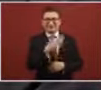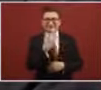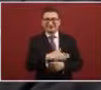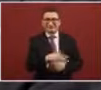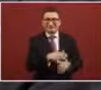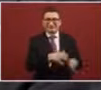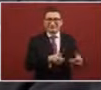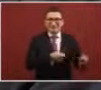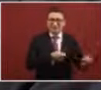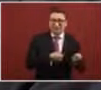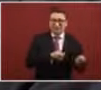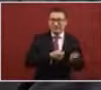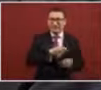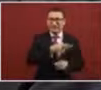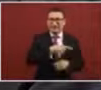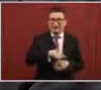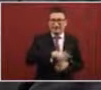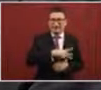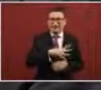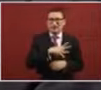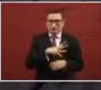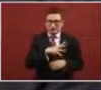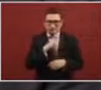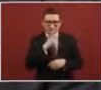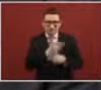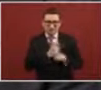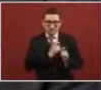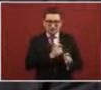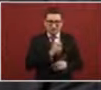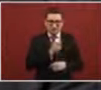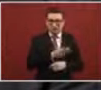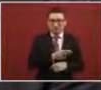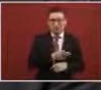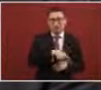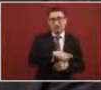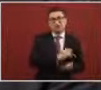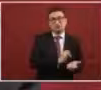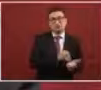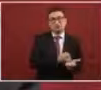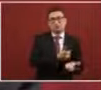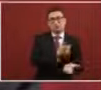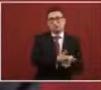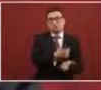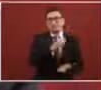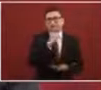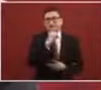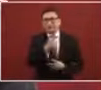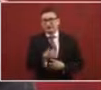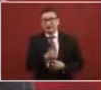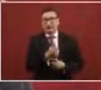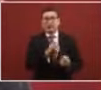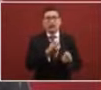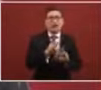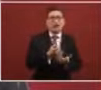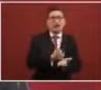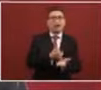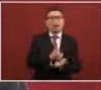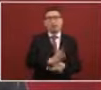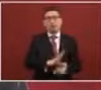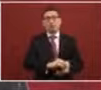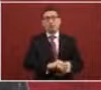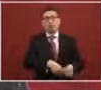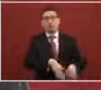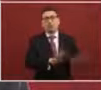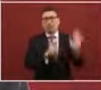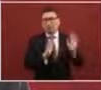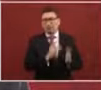mantenían privilegios, no pagaban impuestos, se les condonaban los impuestos,